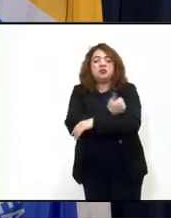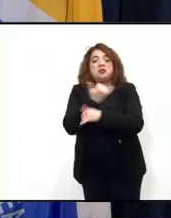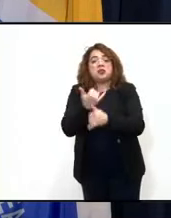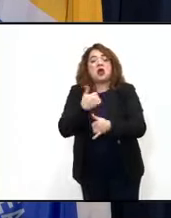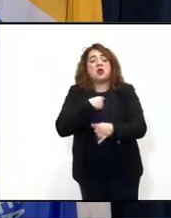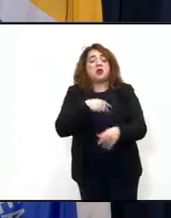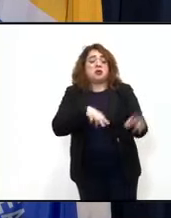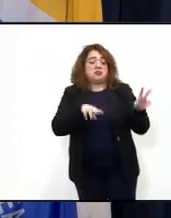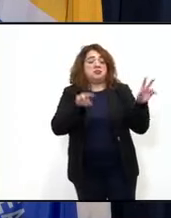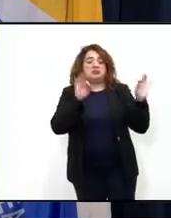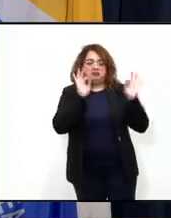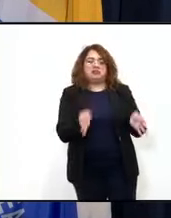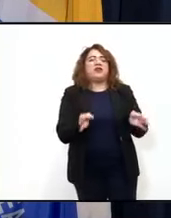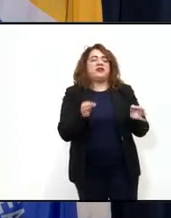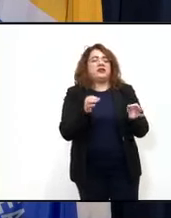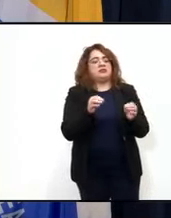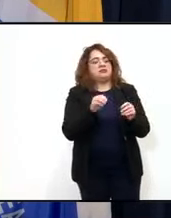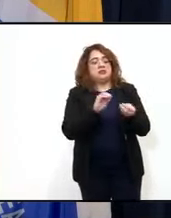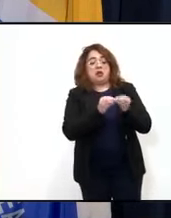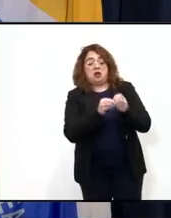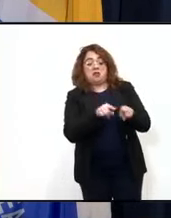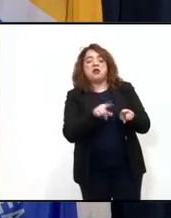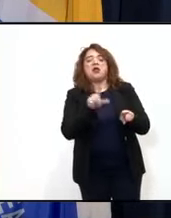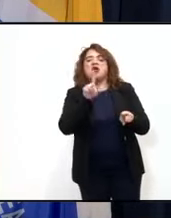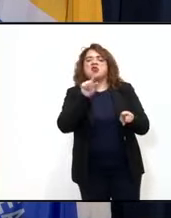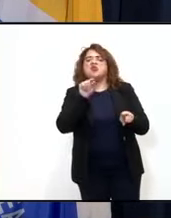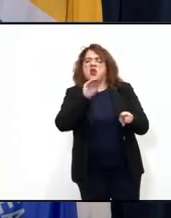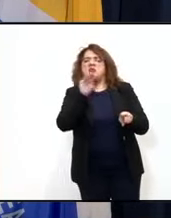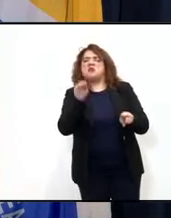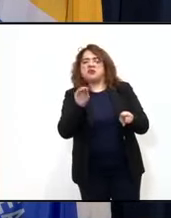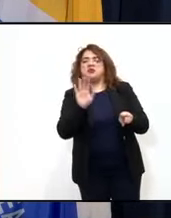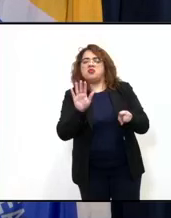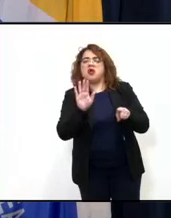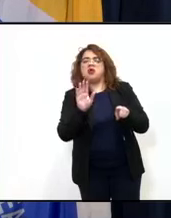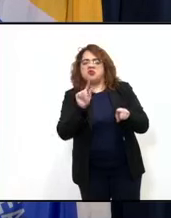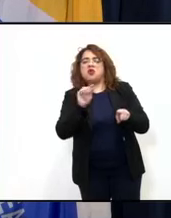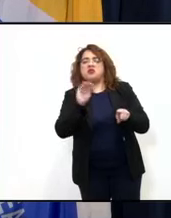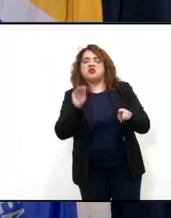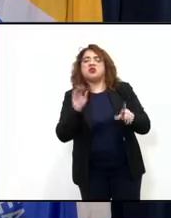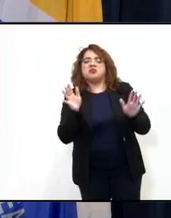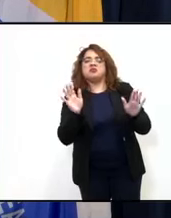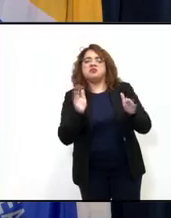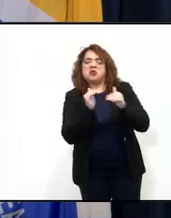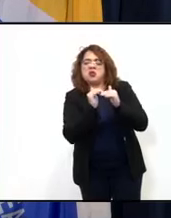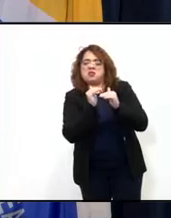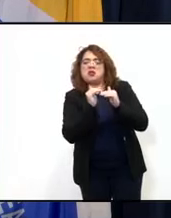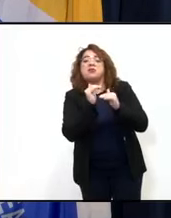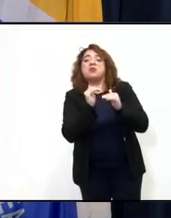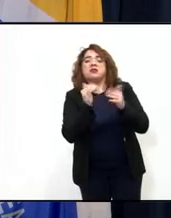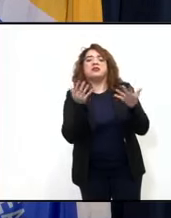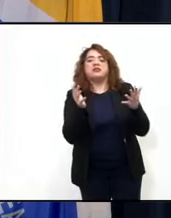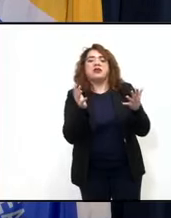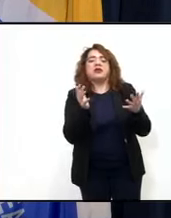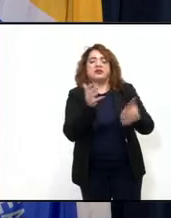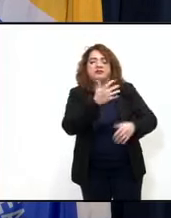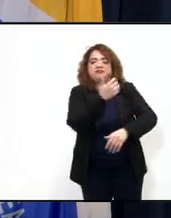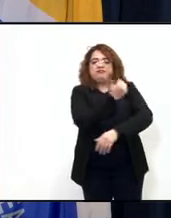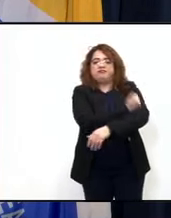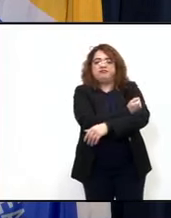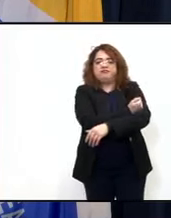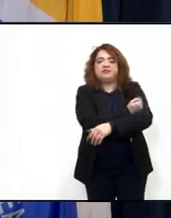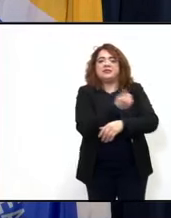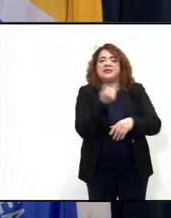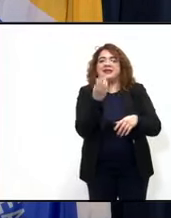que el 20% de nuestra población ya ha sido vacunada, que es muy buena